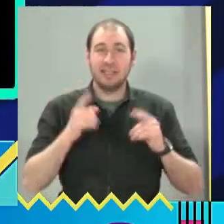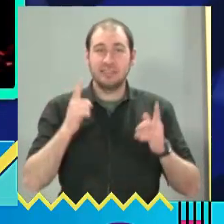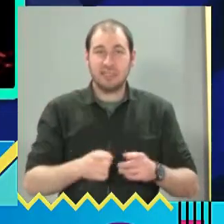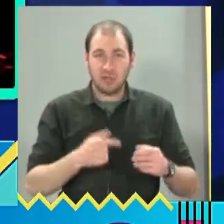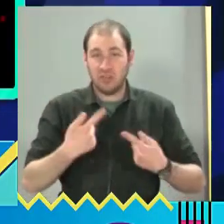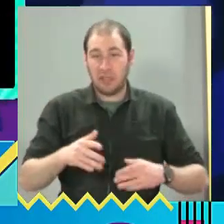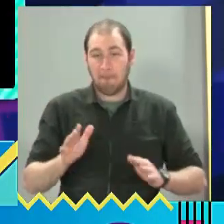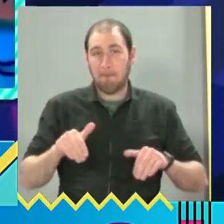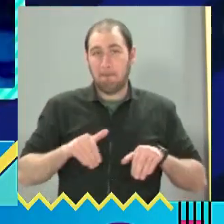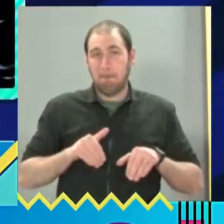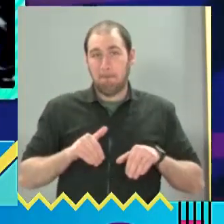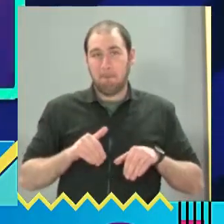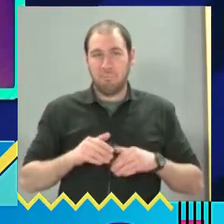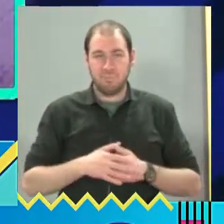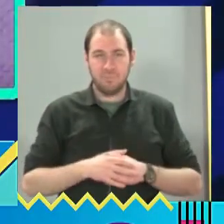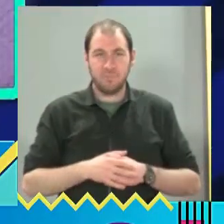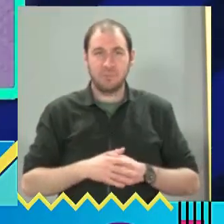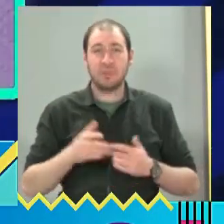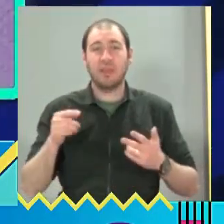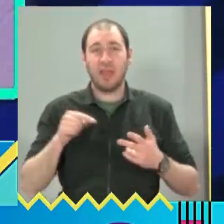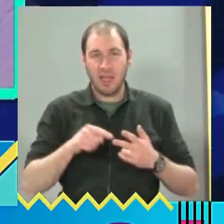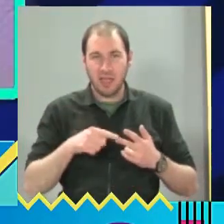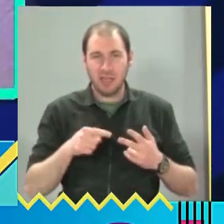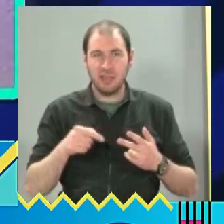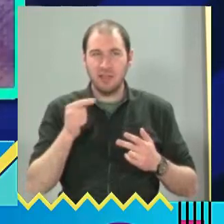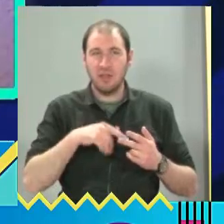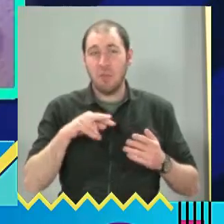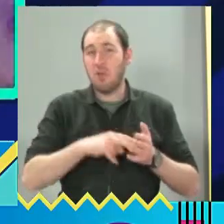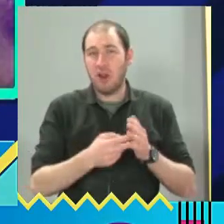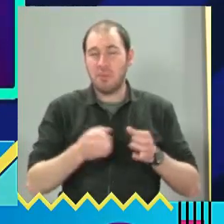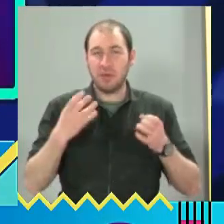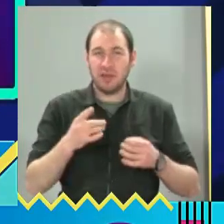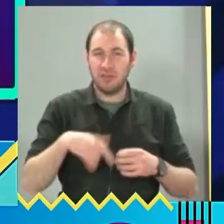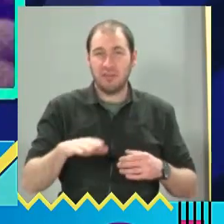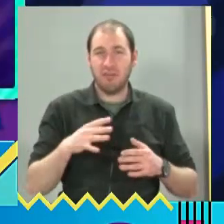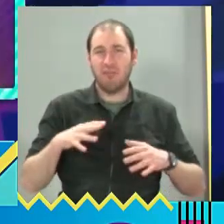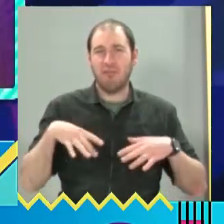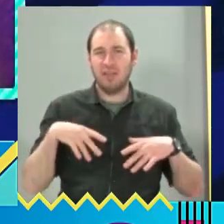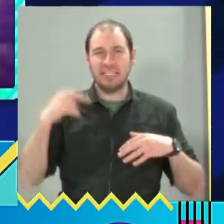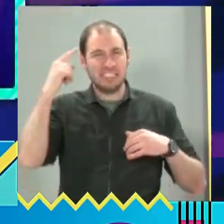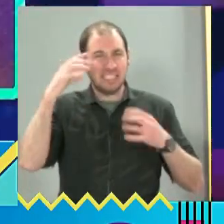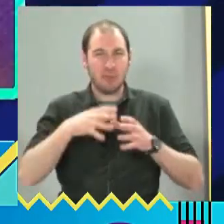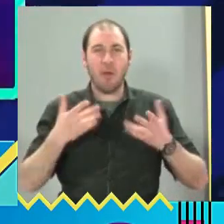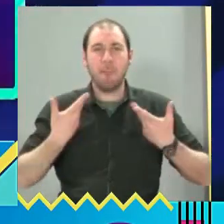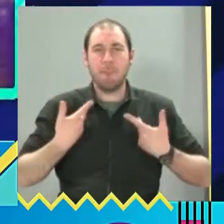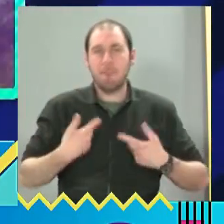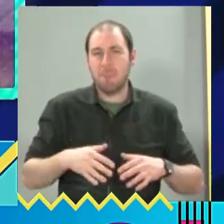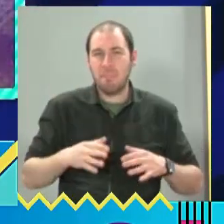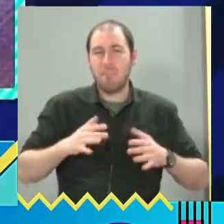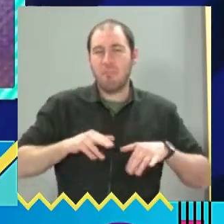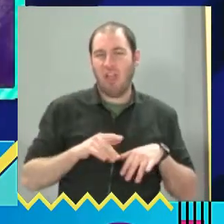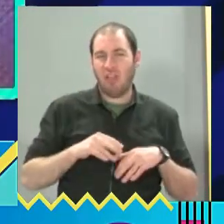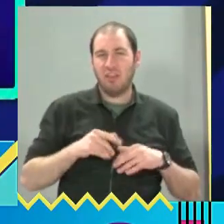no hacer nada. Y ahí es donde realmente caemos en el problema, porque somos muy vagos. Nuestro cerebro es vago por naturaleza para tomar